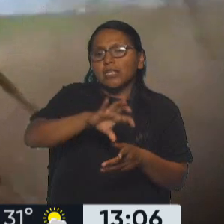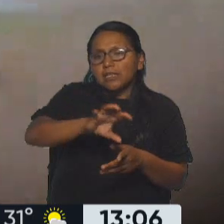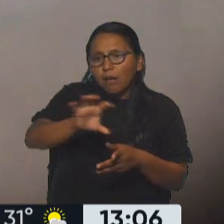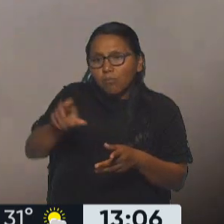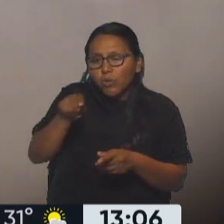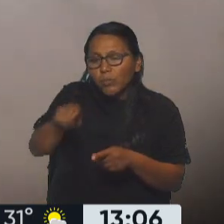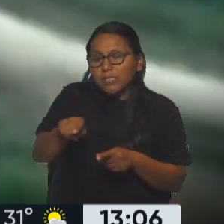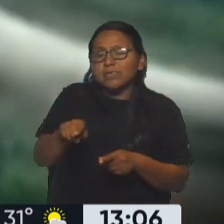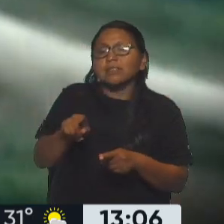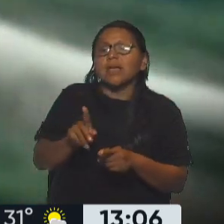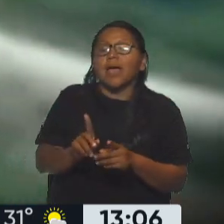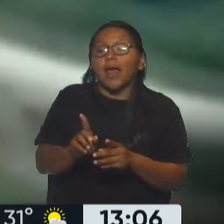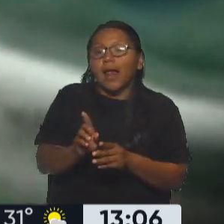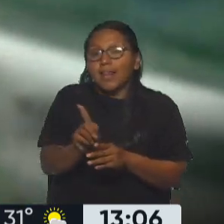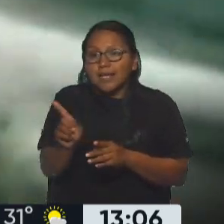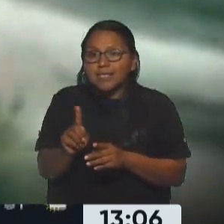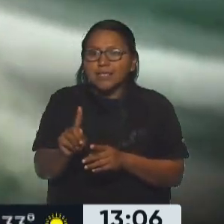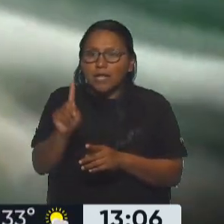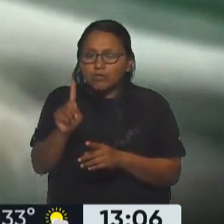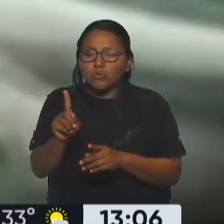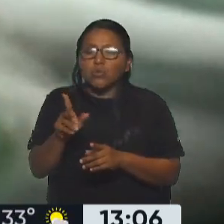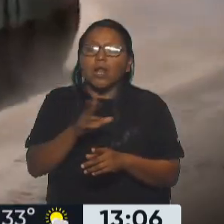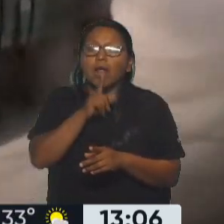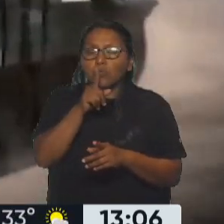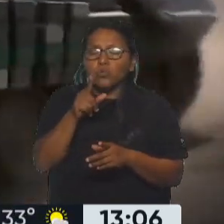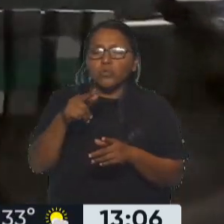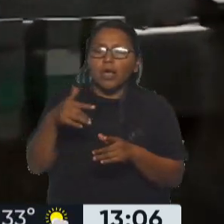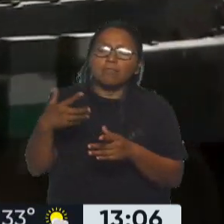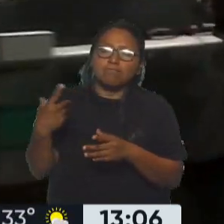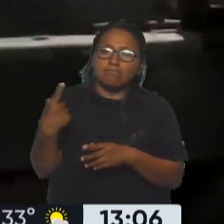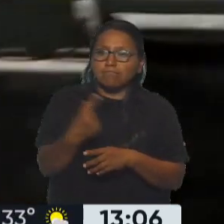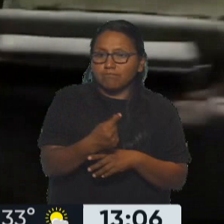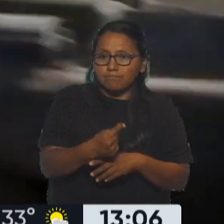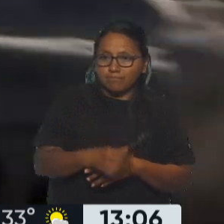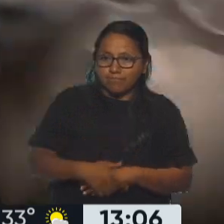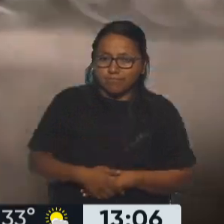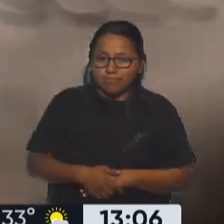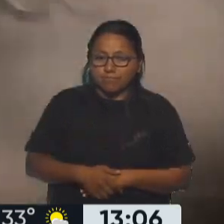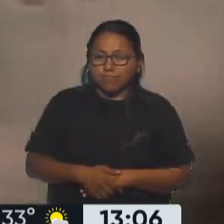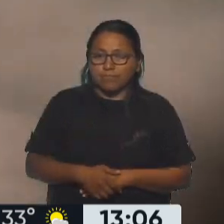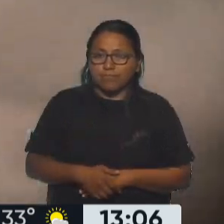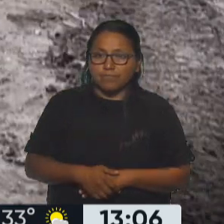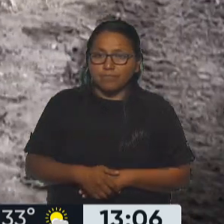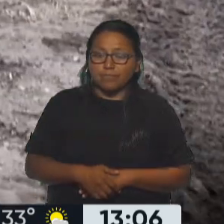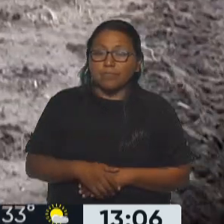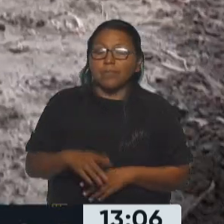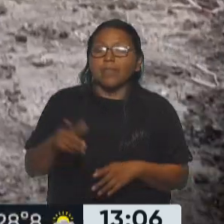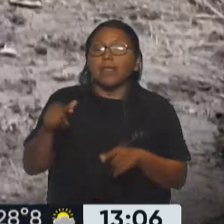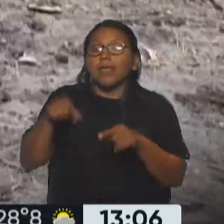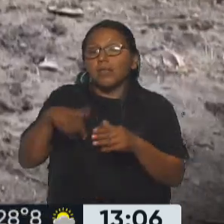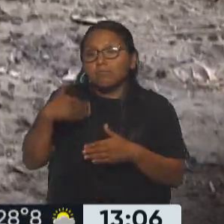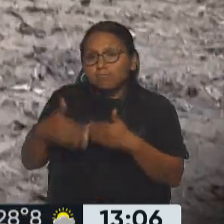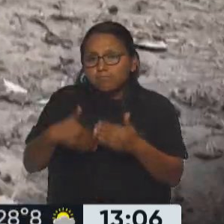este y Jersón al sur, forzando la retirada rusa de esos territorios antes de la llegada del invierno. Luego de estos